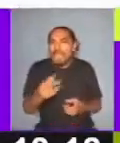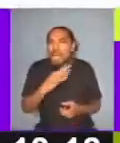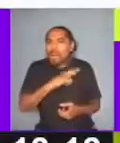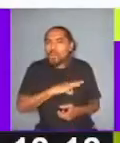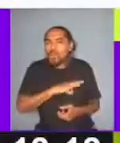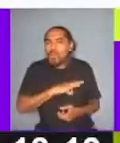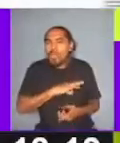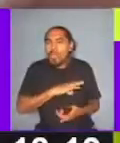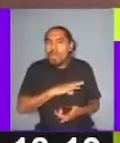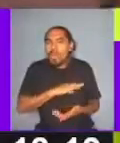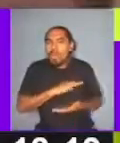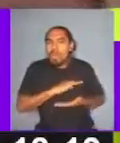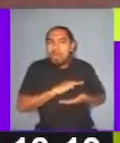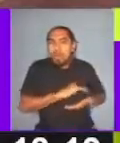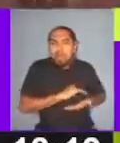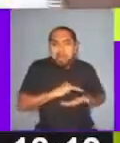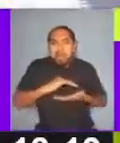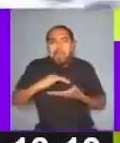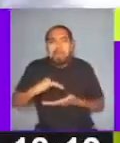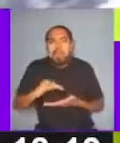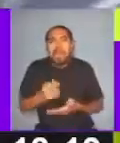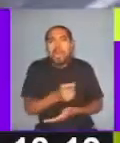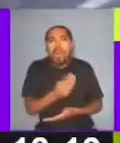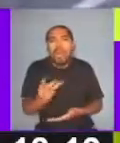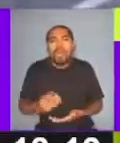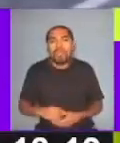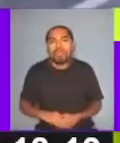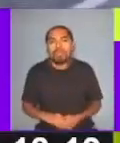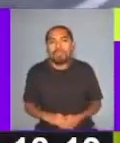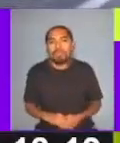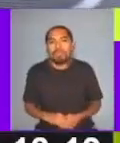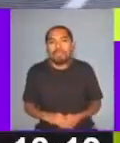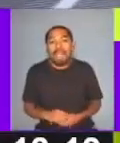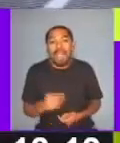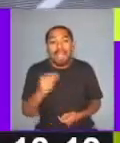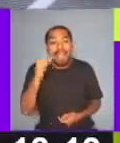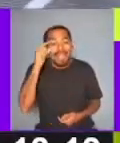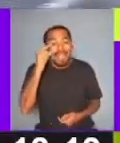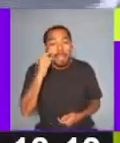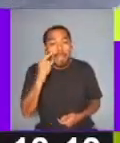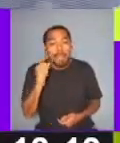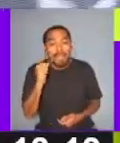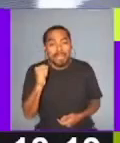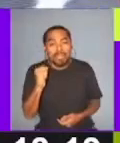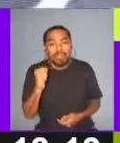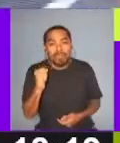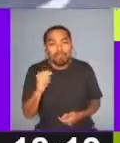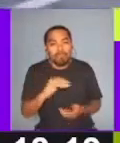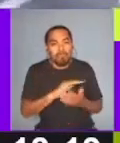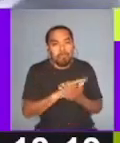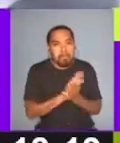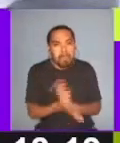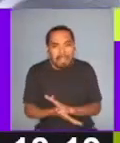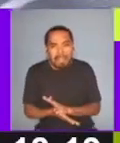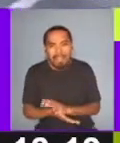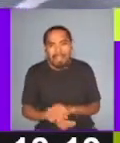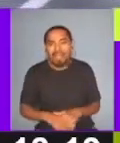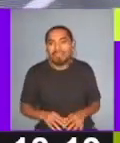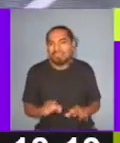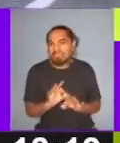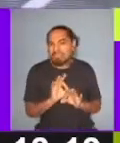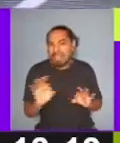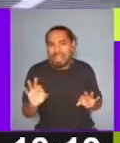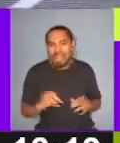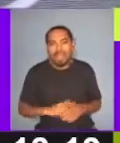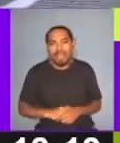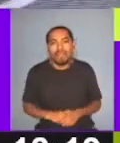Cuánto tiene que venir a comprar la fruta y verdura para su familia y pasa que 10,000 pesos ya no te alcanza para nada siempre más de 10,000 pesos y sí si